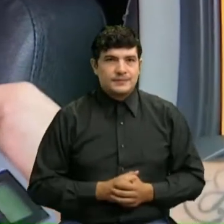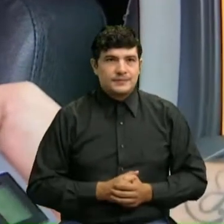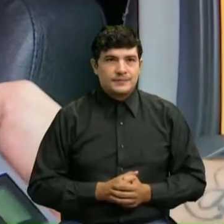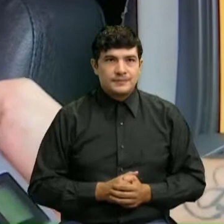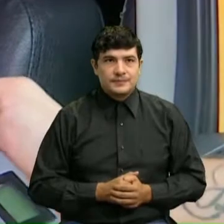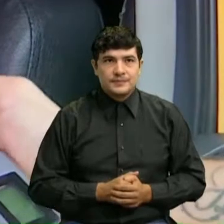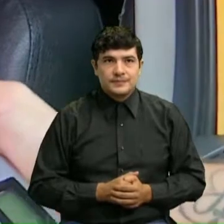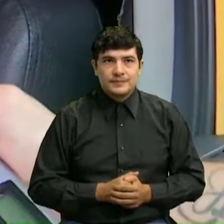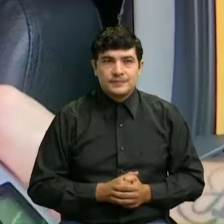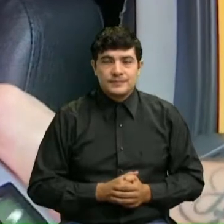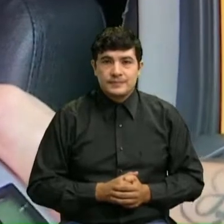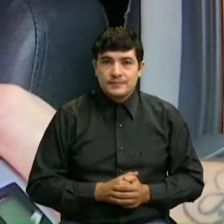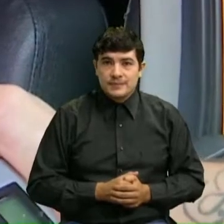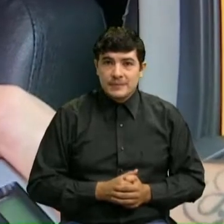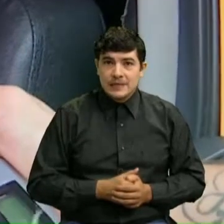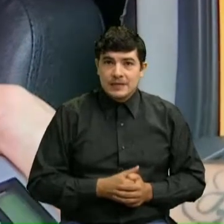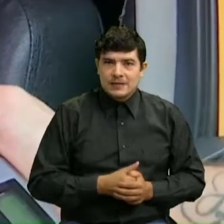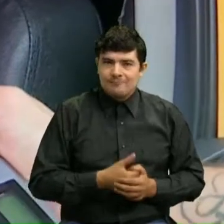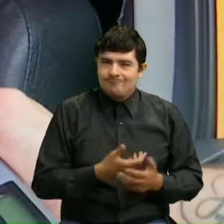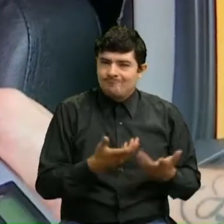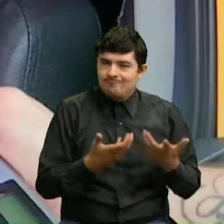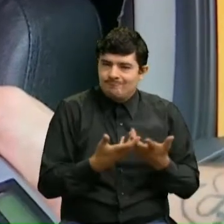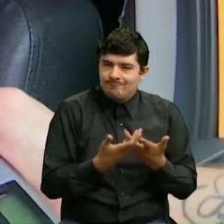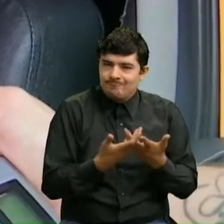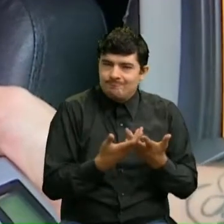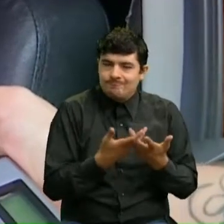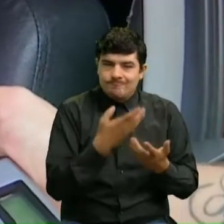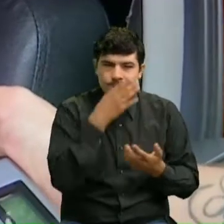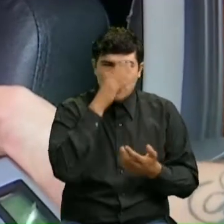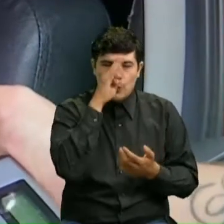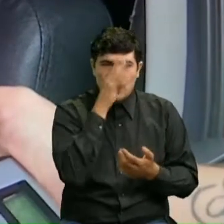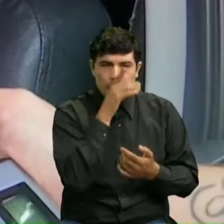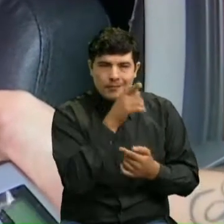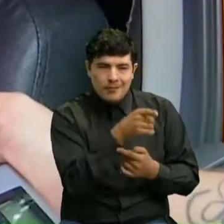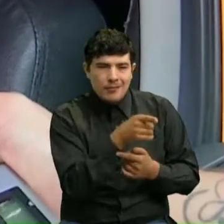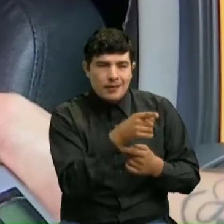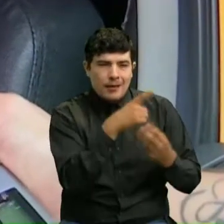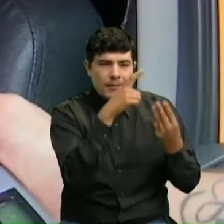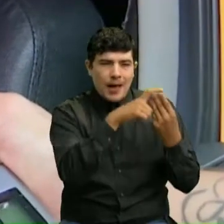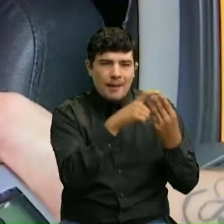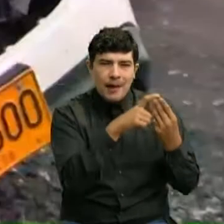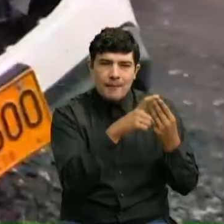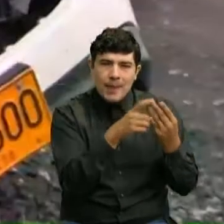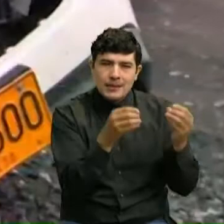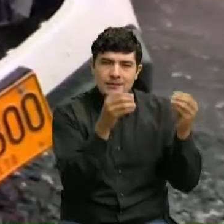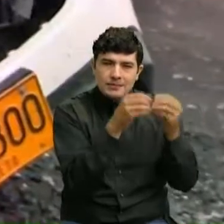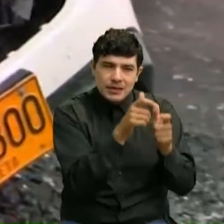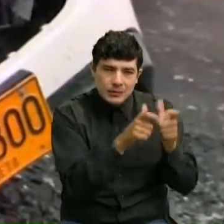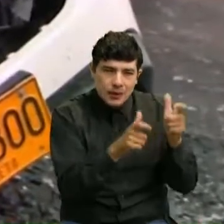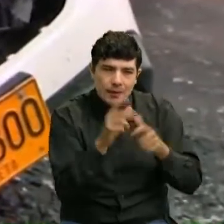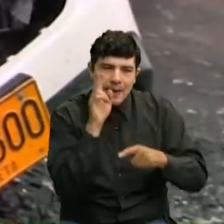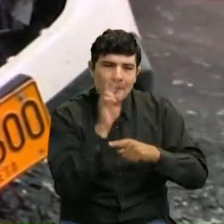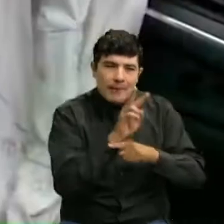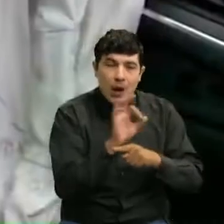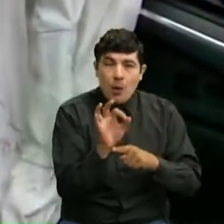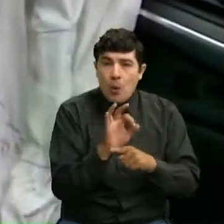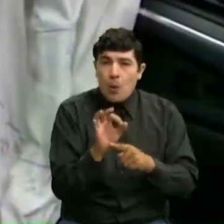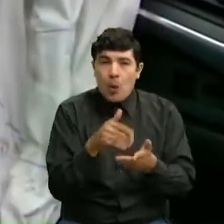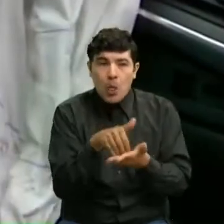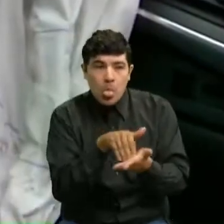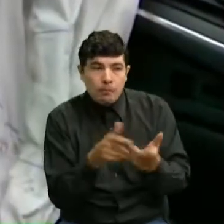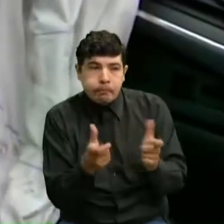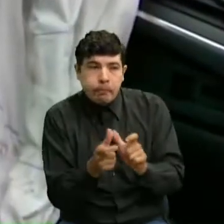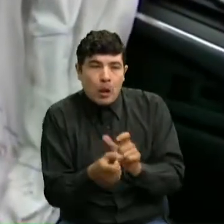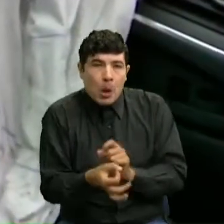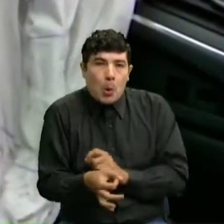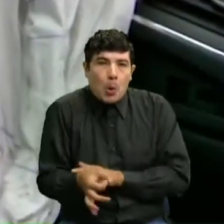agentes de tránsito o más autoridad por parte del ente administrativo. Durante el mes de febrero se han presentado cerca